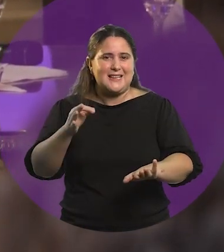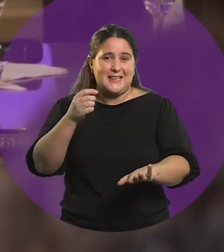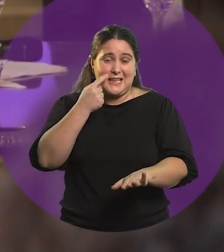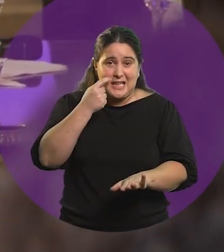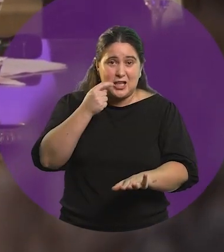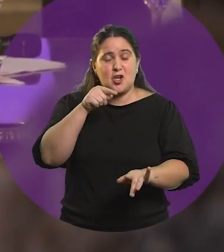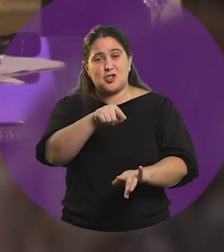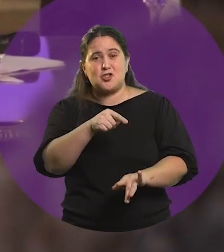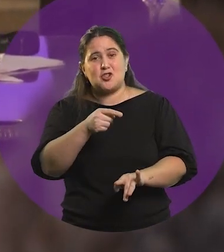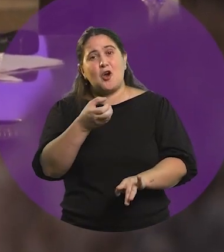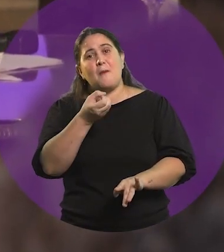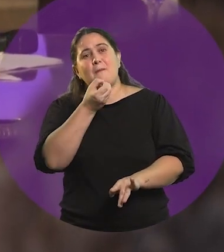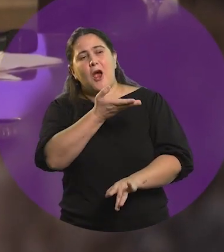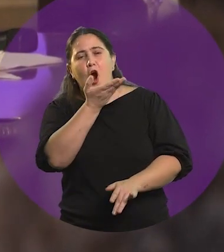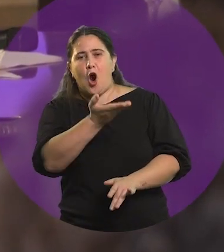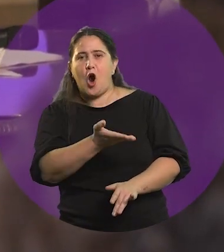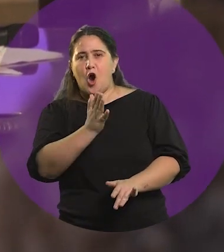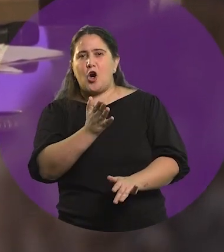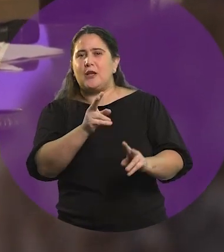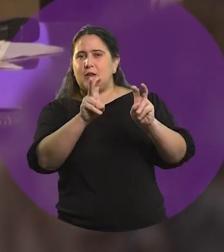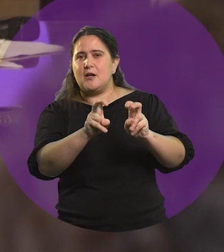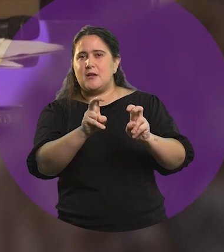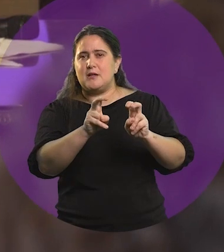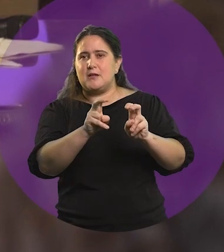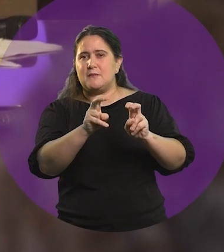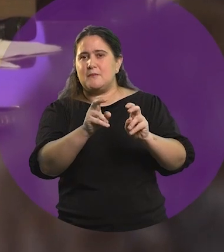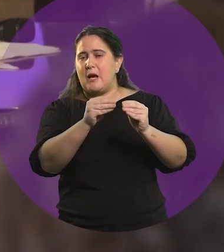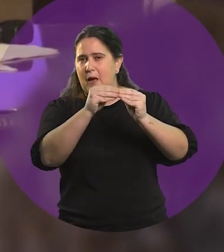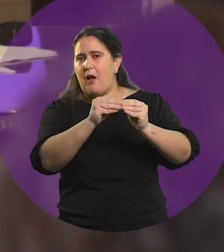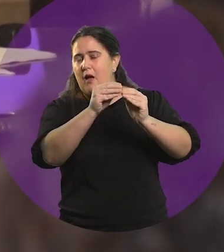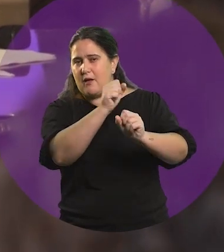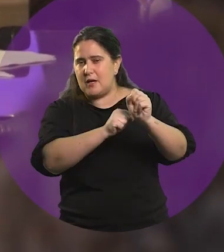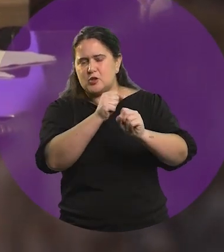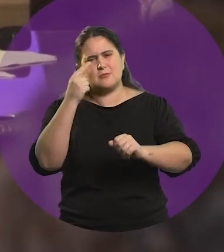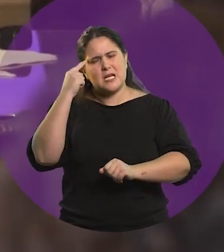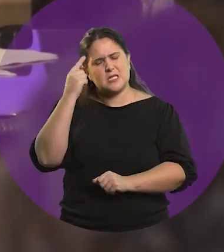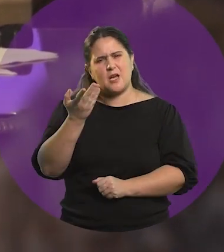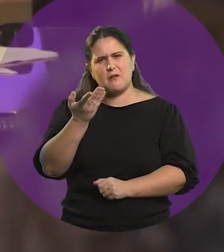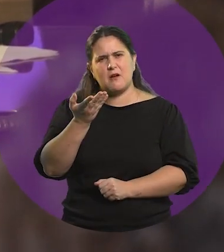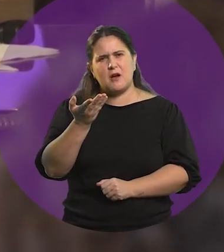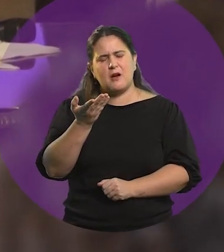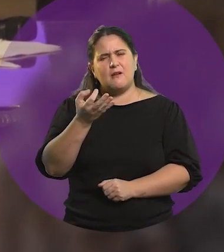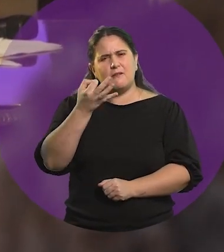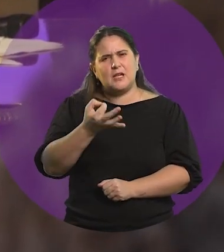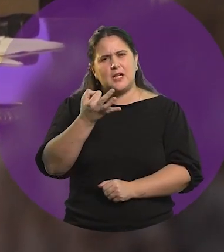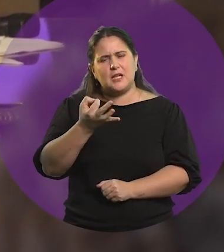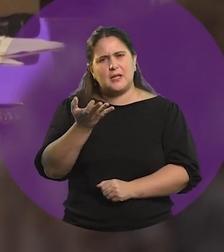que estaban mucho más ávidos en el tema de la ciencia, y yo pensaba cuánto